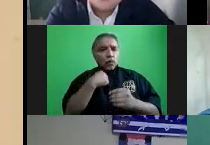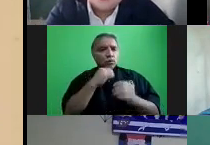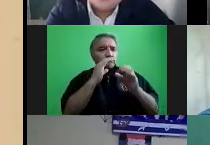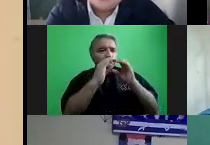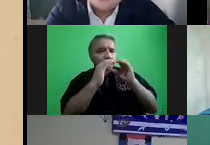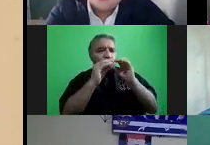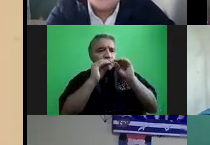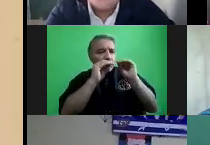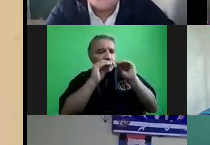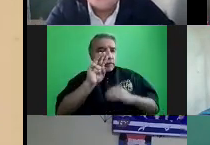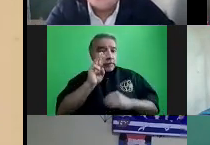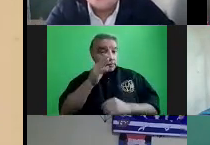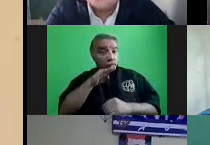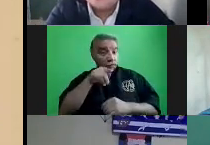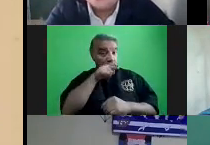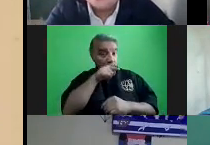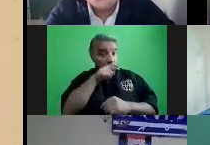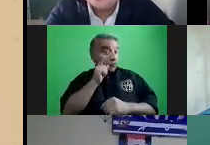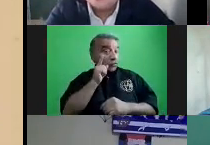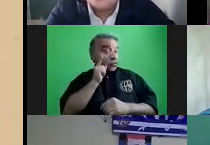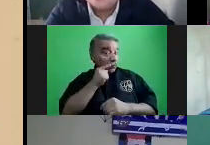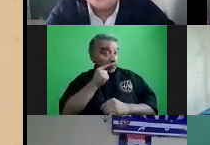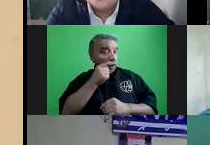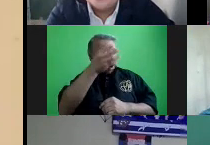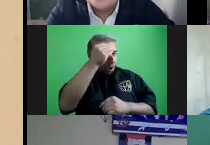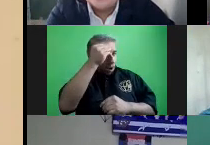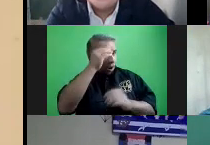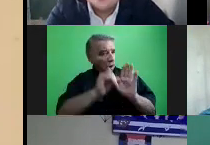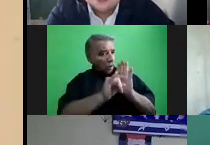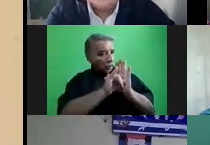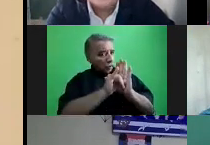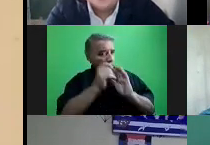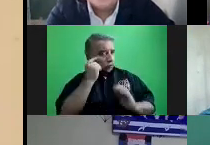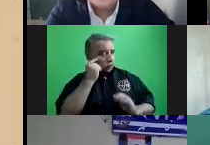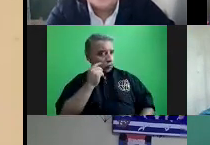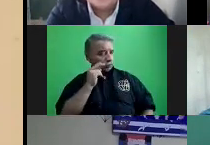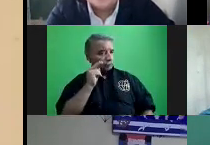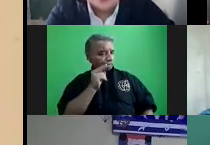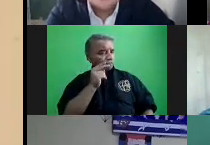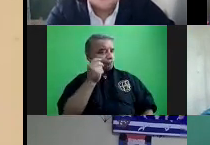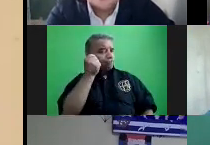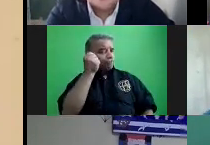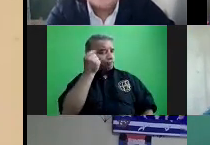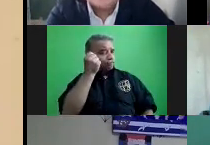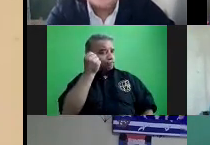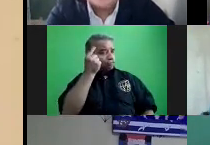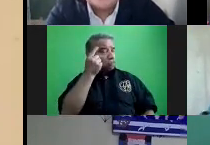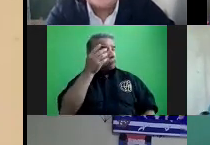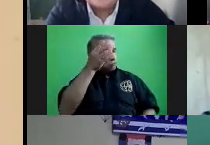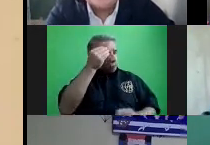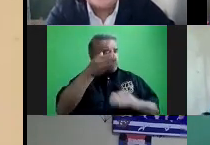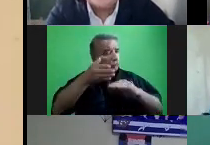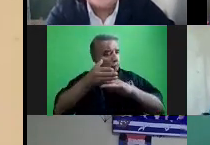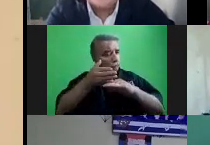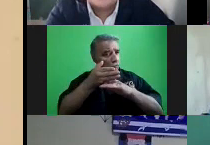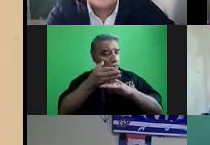Esa fotografía está enseñando a los estudiantes de básico. Ellos son sordos y están aprendiendo una profesión